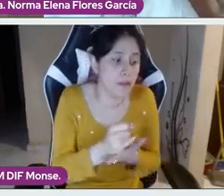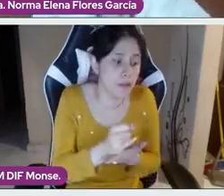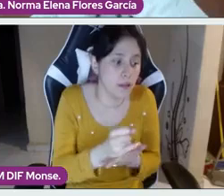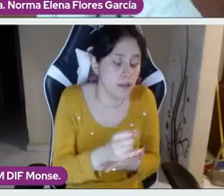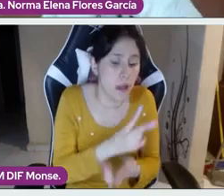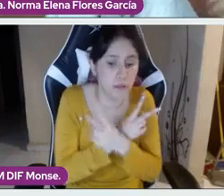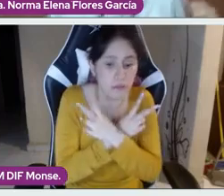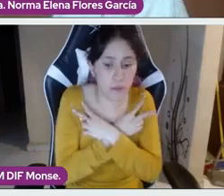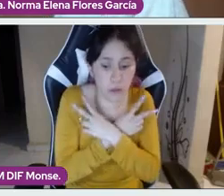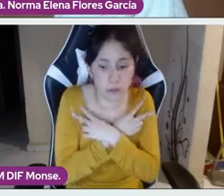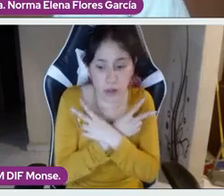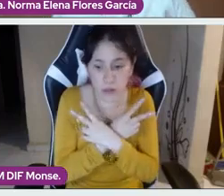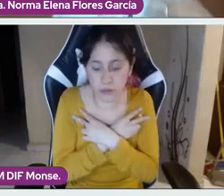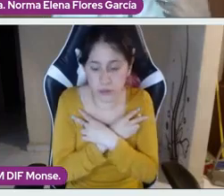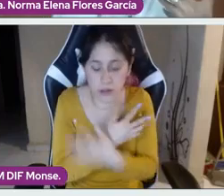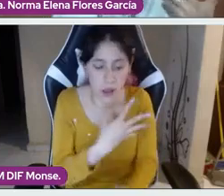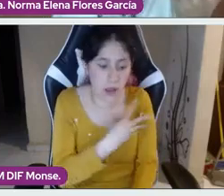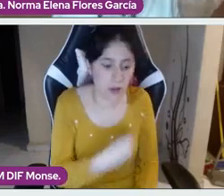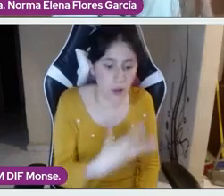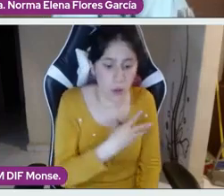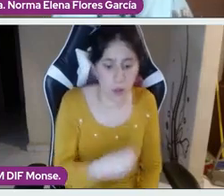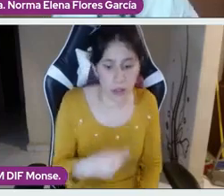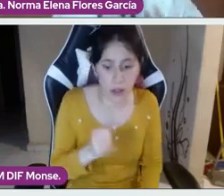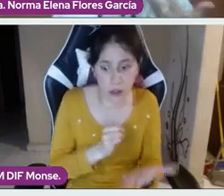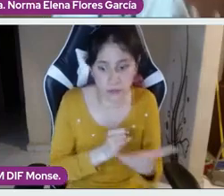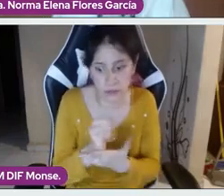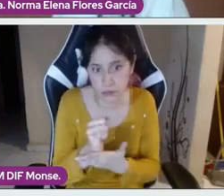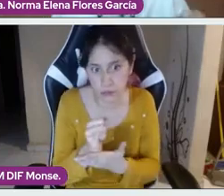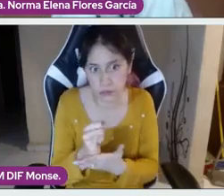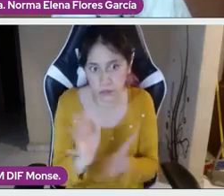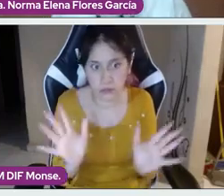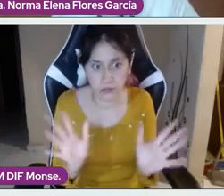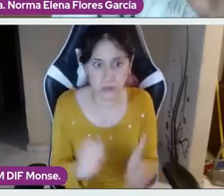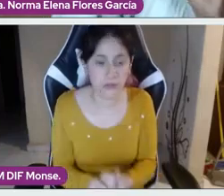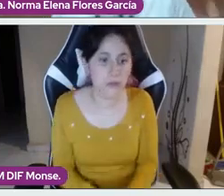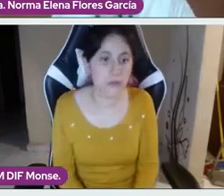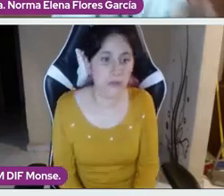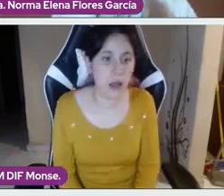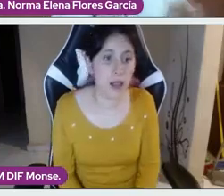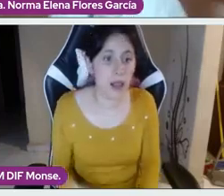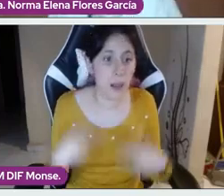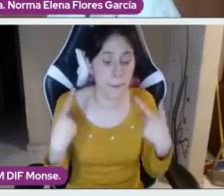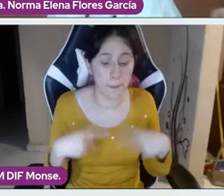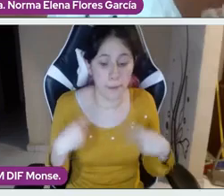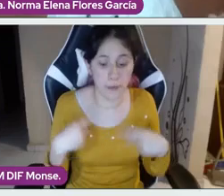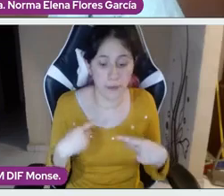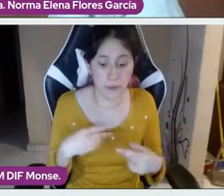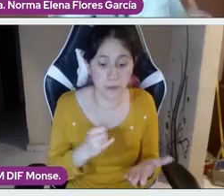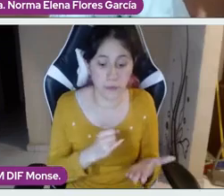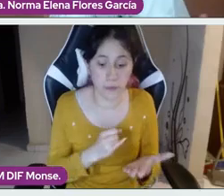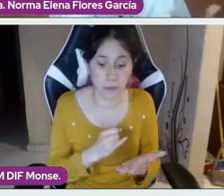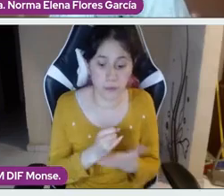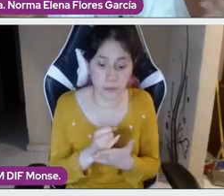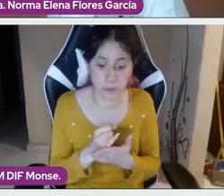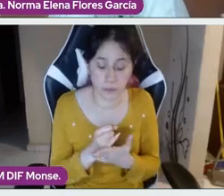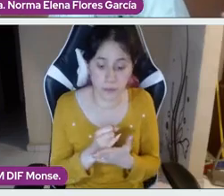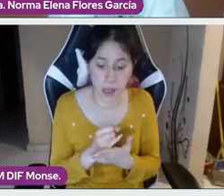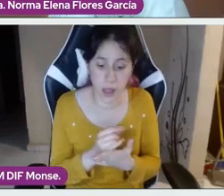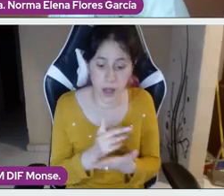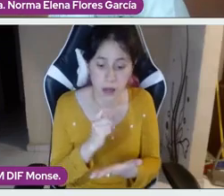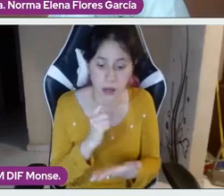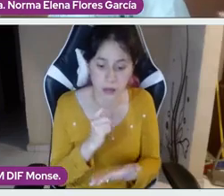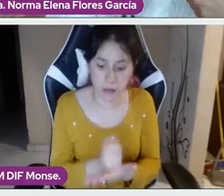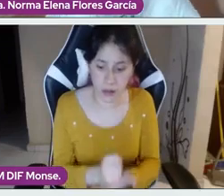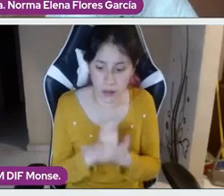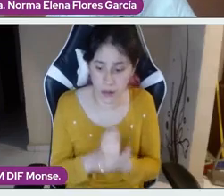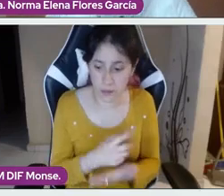vamos a comer, ¿no? La hija o el hijo. He tenido experiencias, quien decide si van a terapia o no, es la